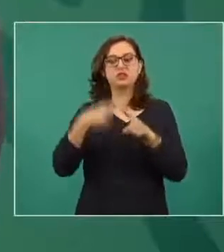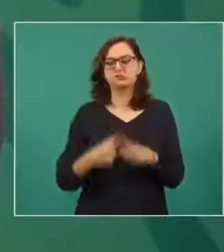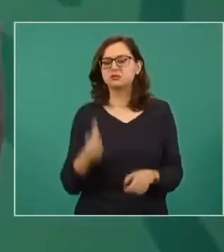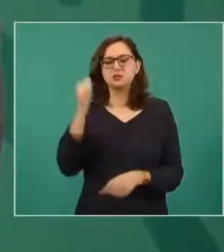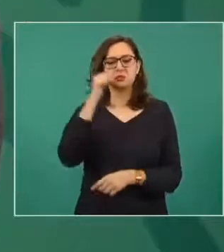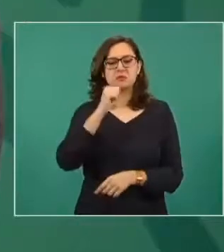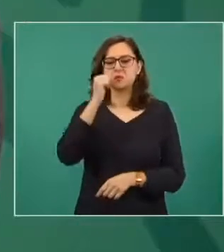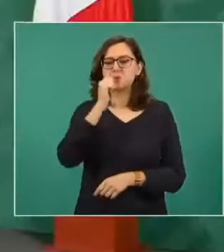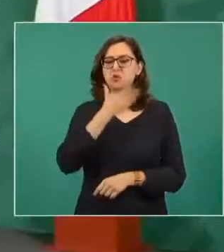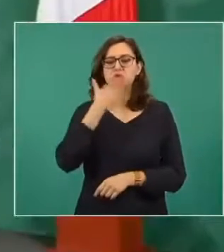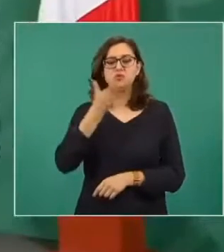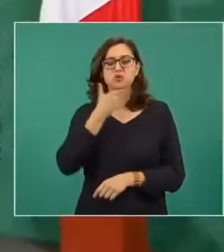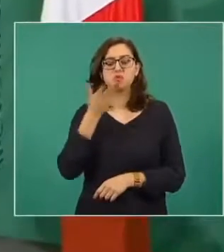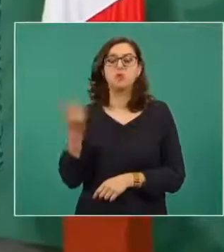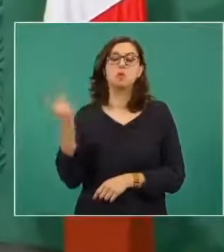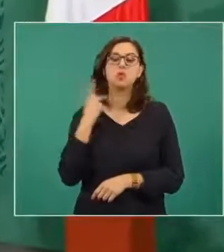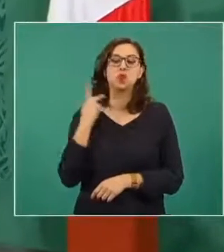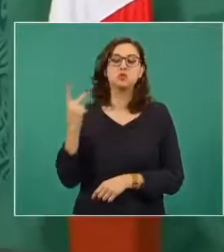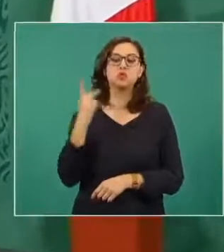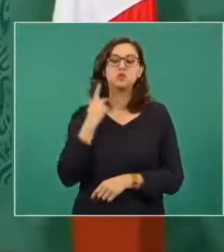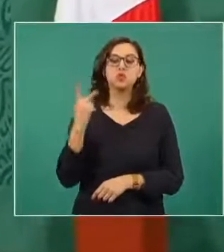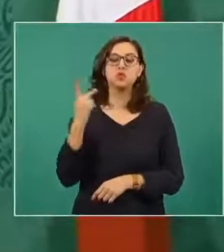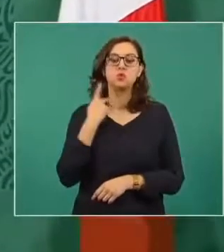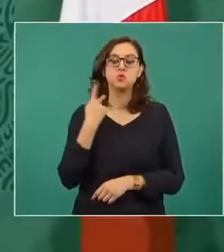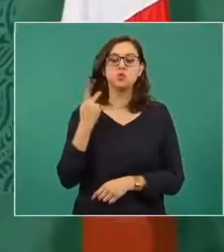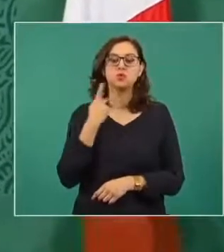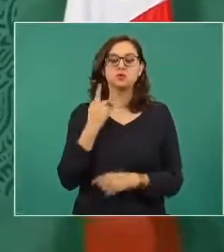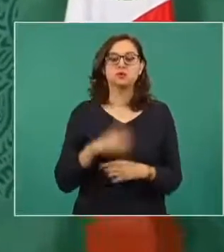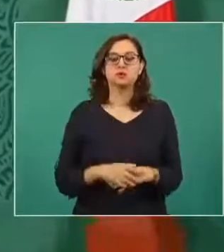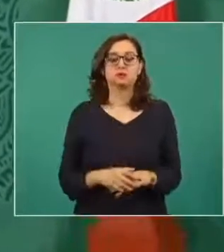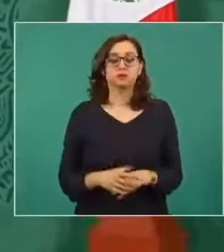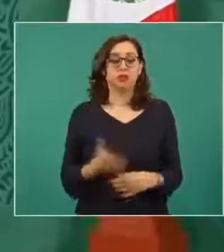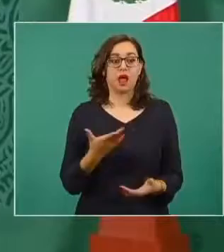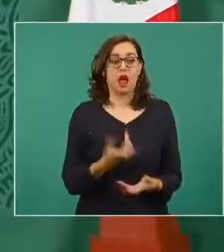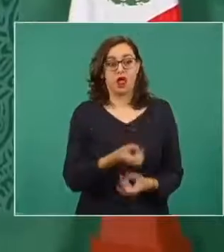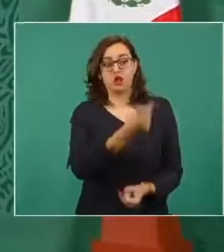creo que ahora son hasta diputados o senadores.